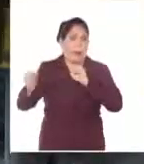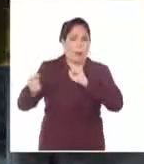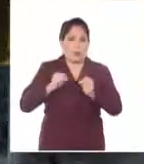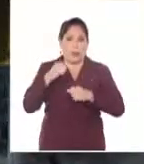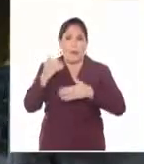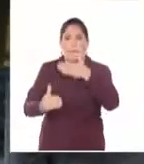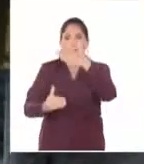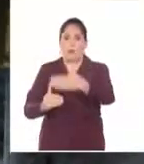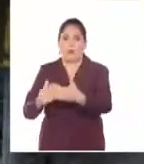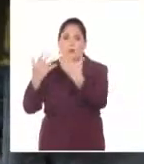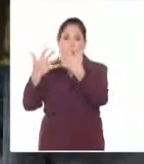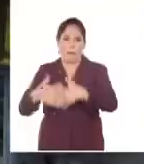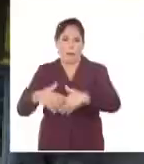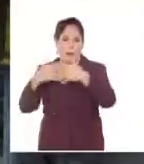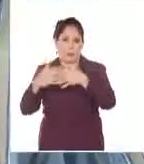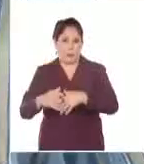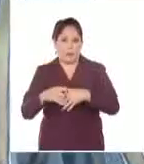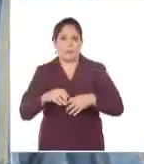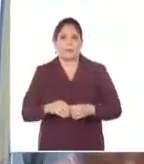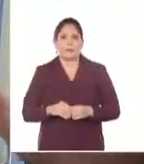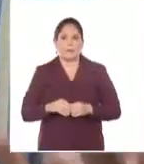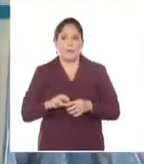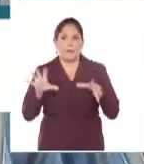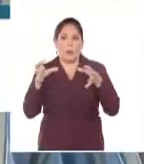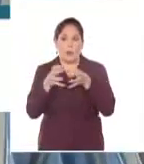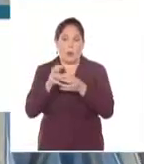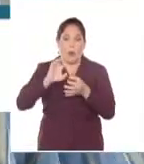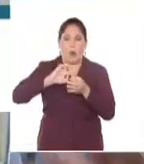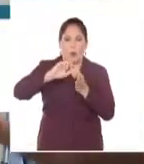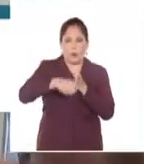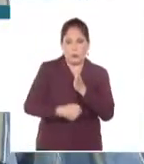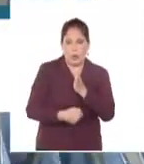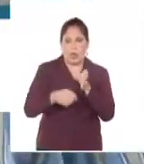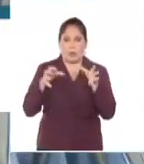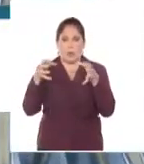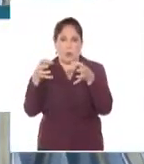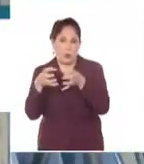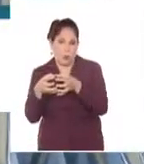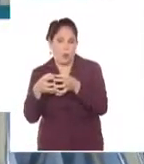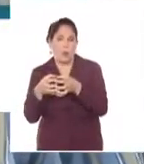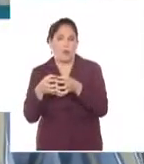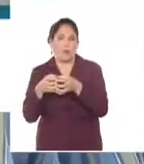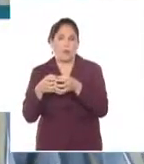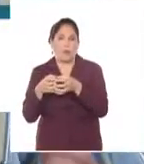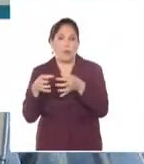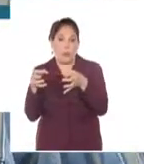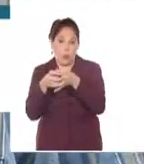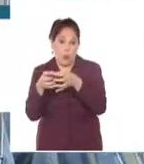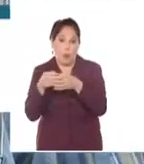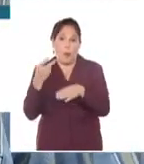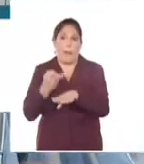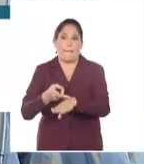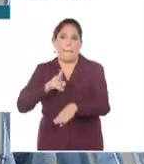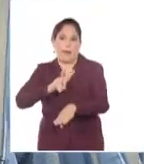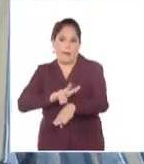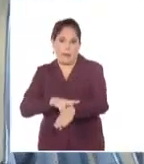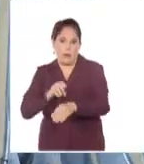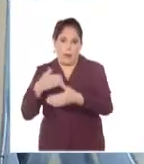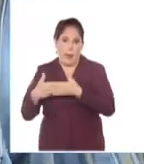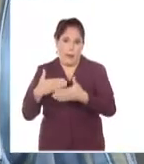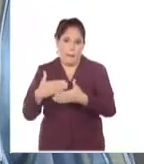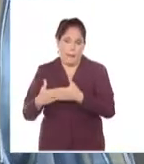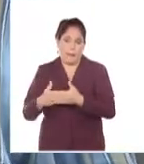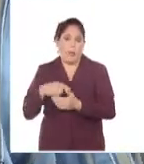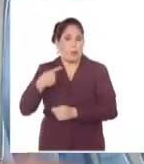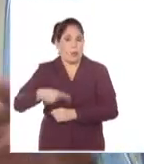proceso productivo. Además del comité de contratación, el comité financiero, los comités de prevención, en esta empresa todos los